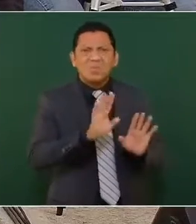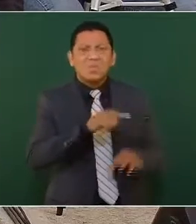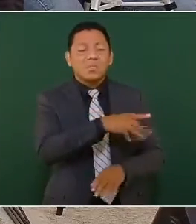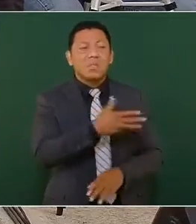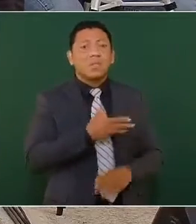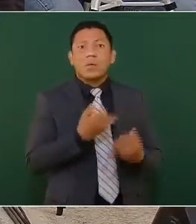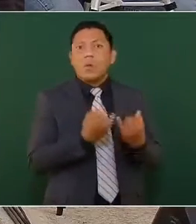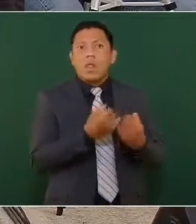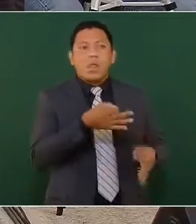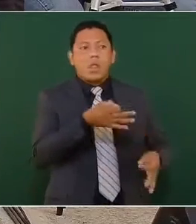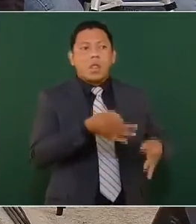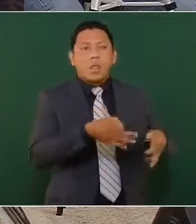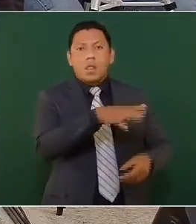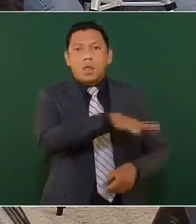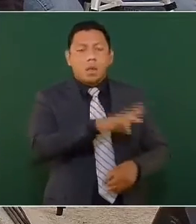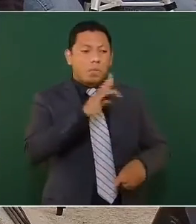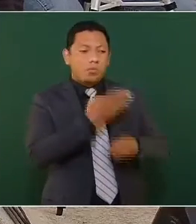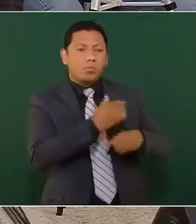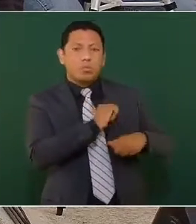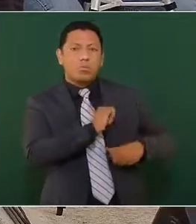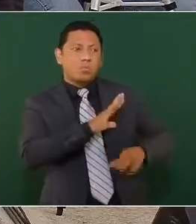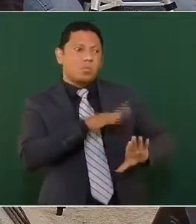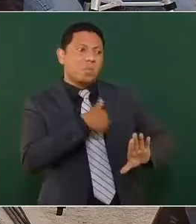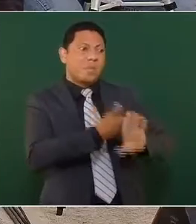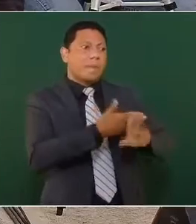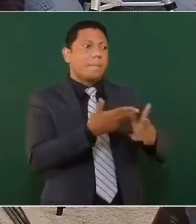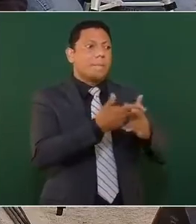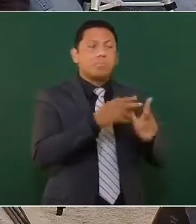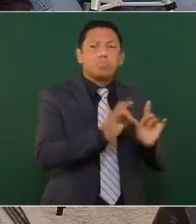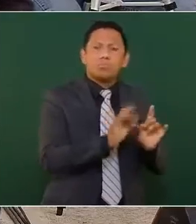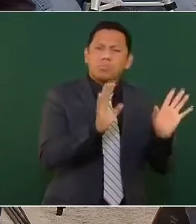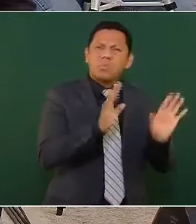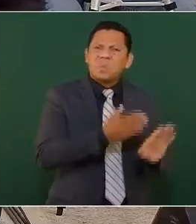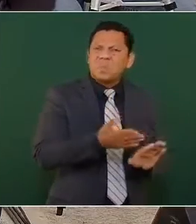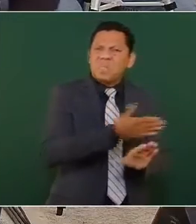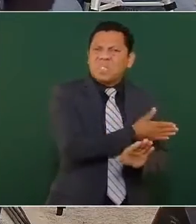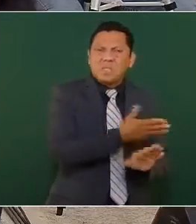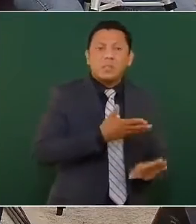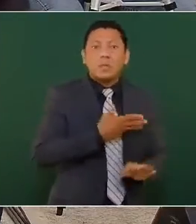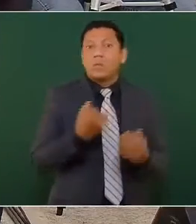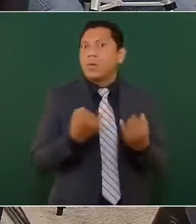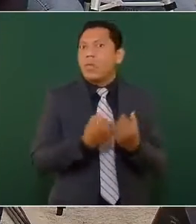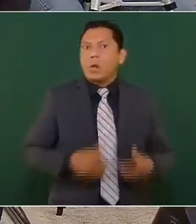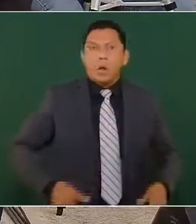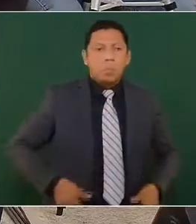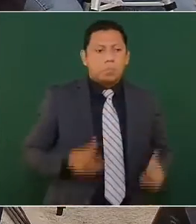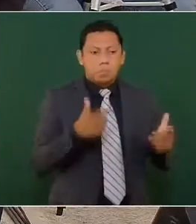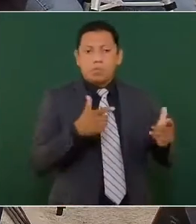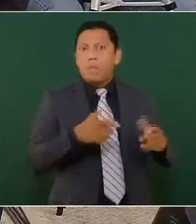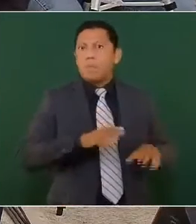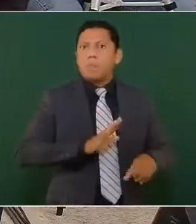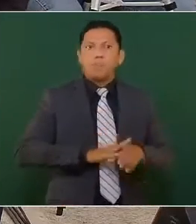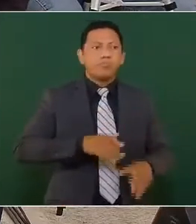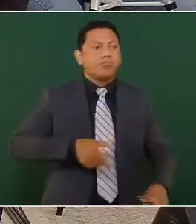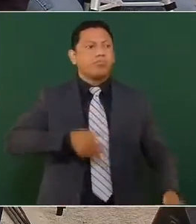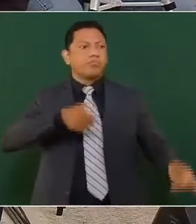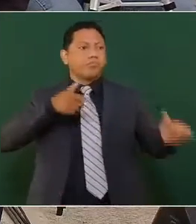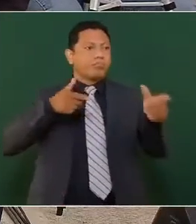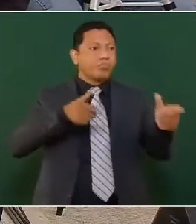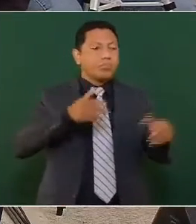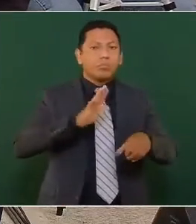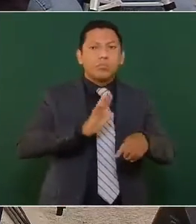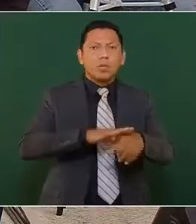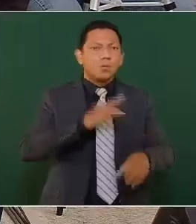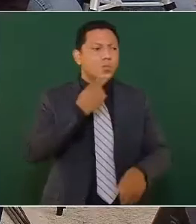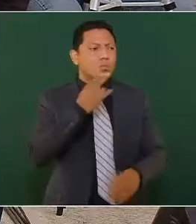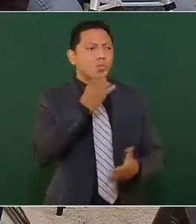justicia indígena, vemos que ya son grupos delictivos que utilizan armas de alto calibre, que pues solamente es uso y exclusivo de las Fuerzas